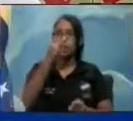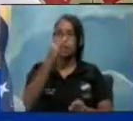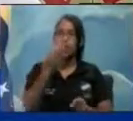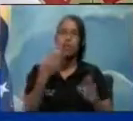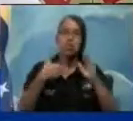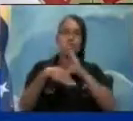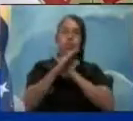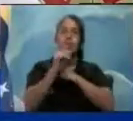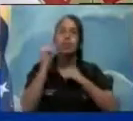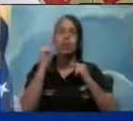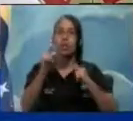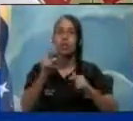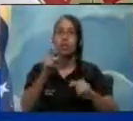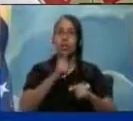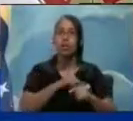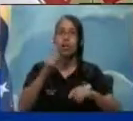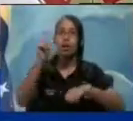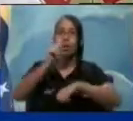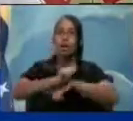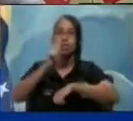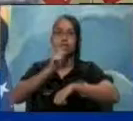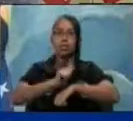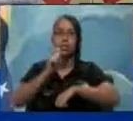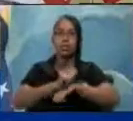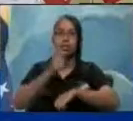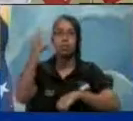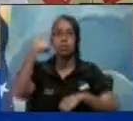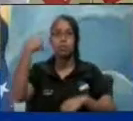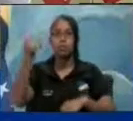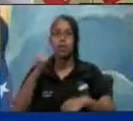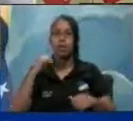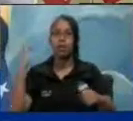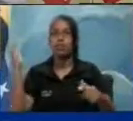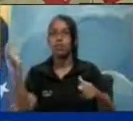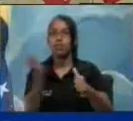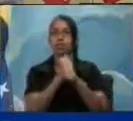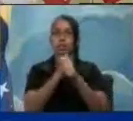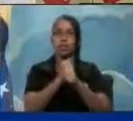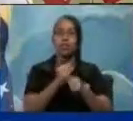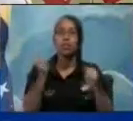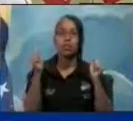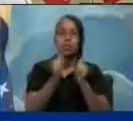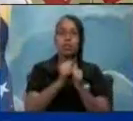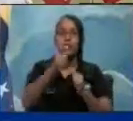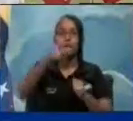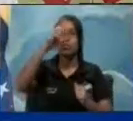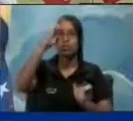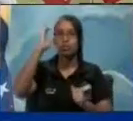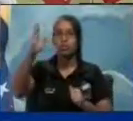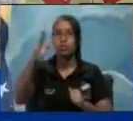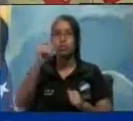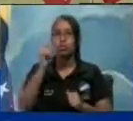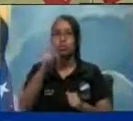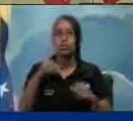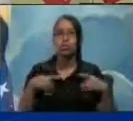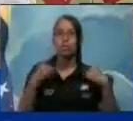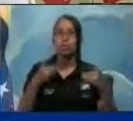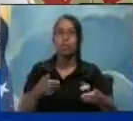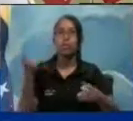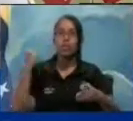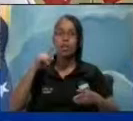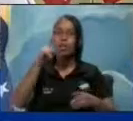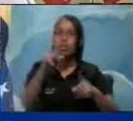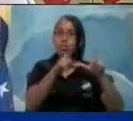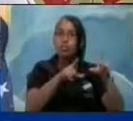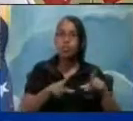subían ellos al templo para encontrarse con Dios. Usted debe tener un rincón en